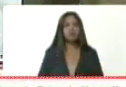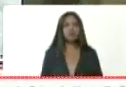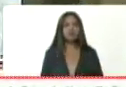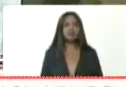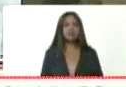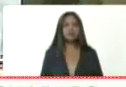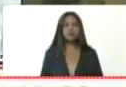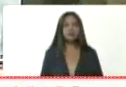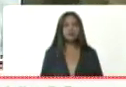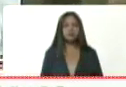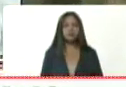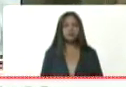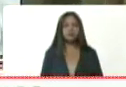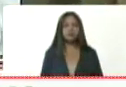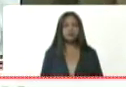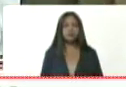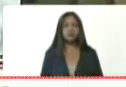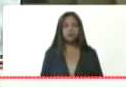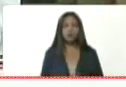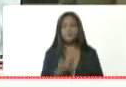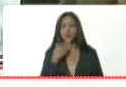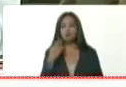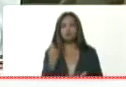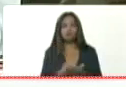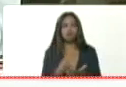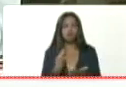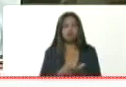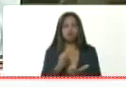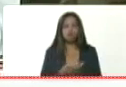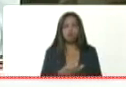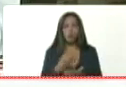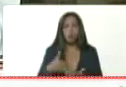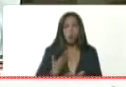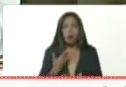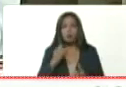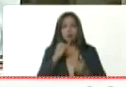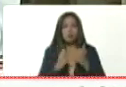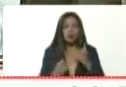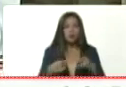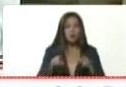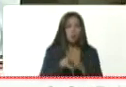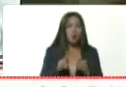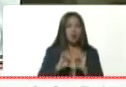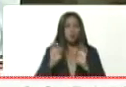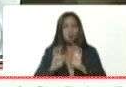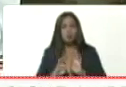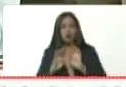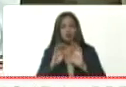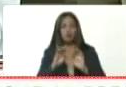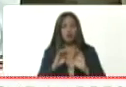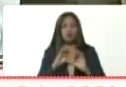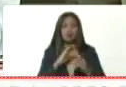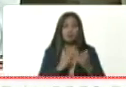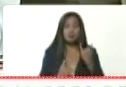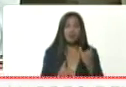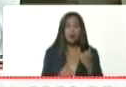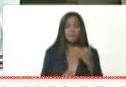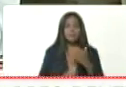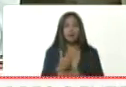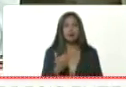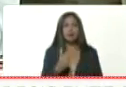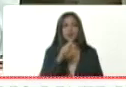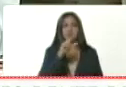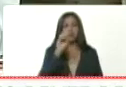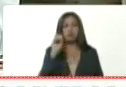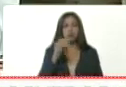de recursos ahora culminar la edición de más de 30